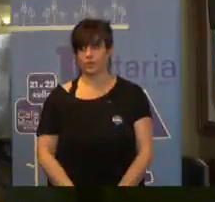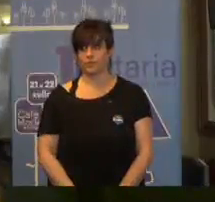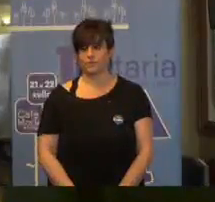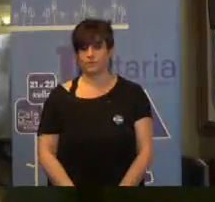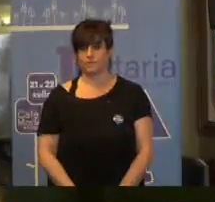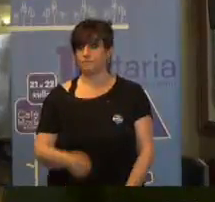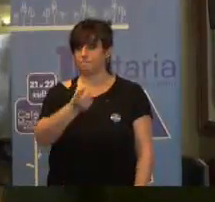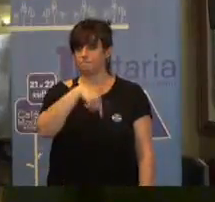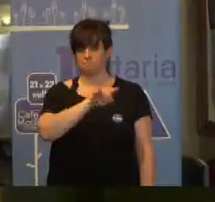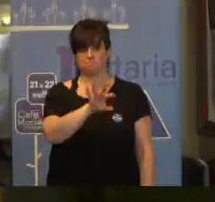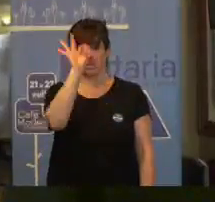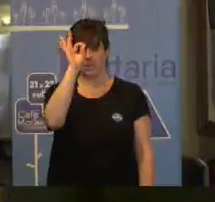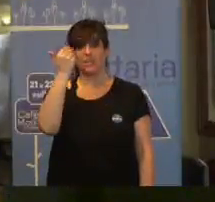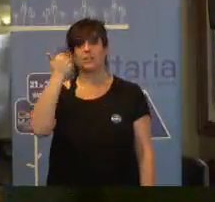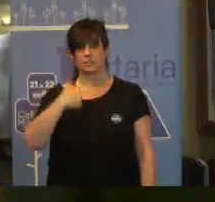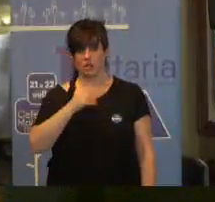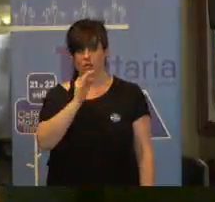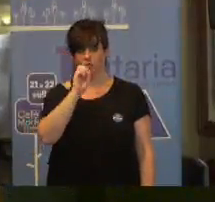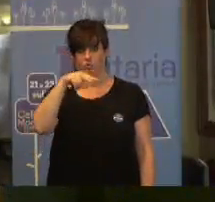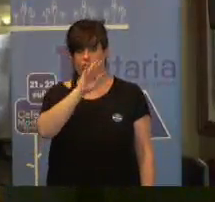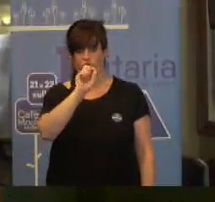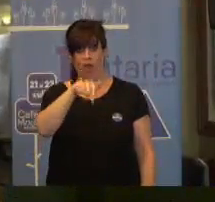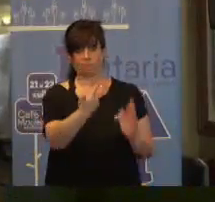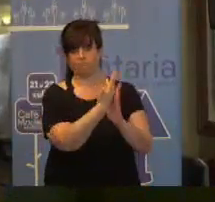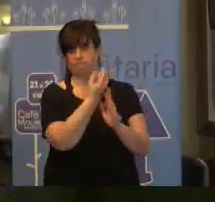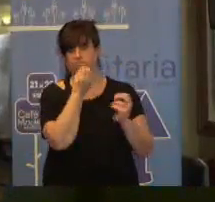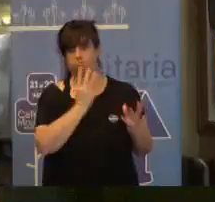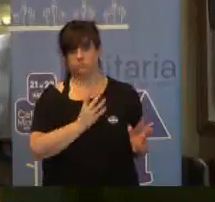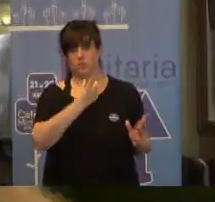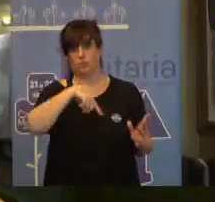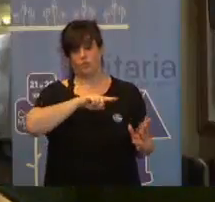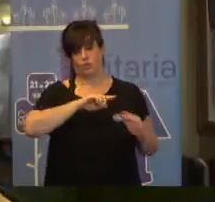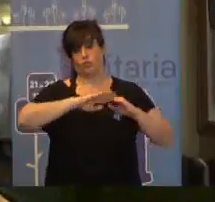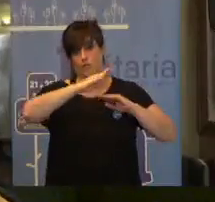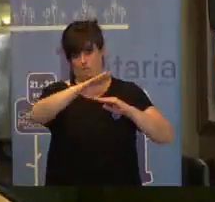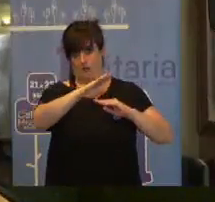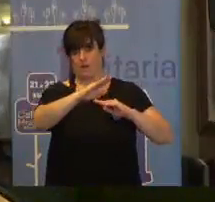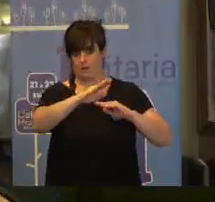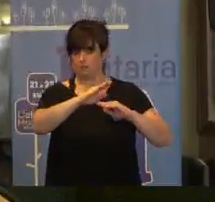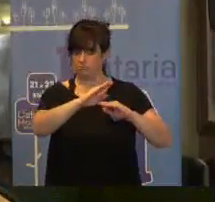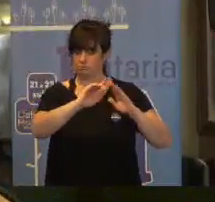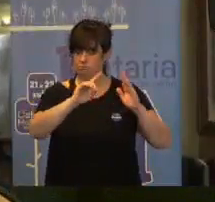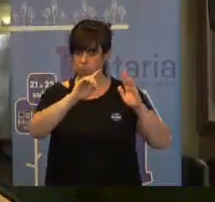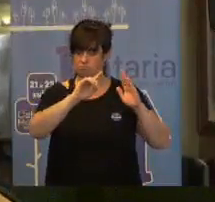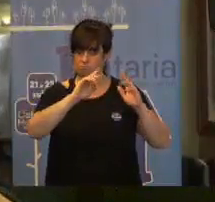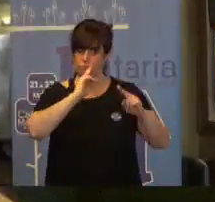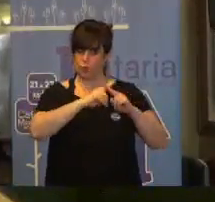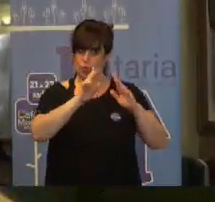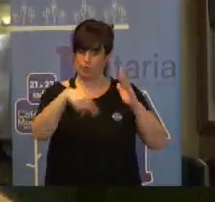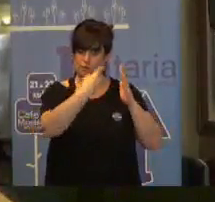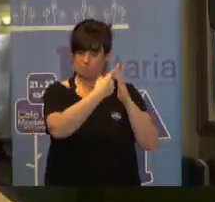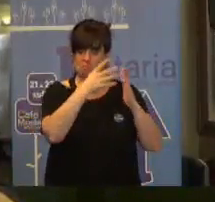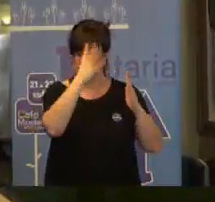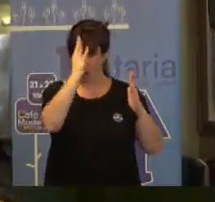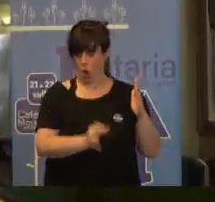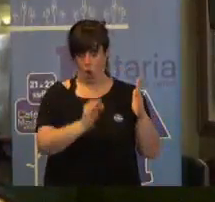tomamos esta decisión que explicaba Fontán de ir baixo paraguas de En Marea, porque nos parecía máis coherente